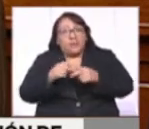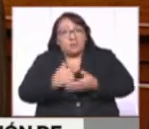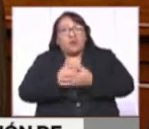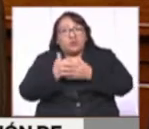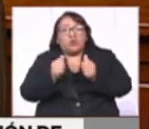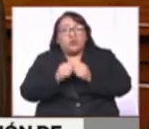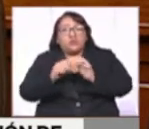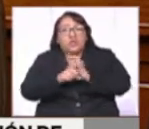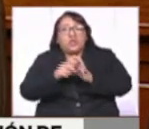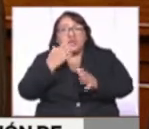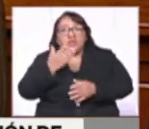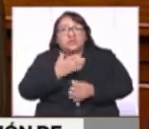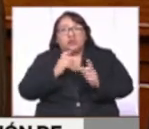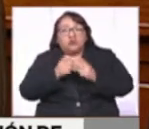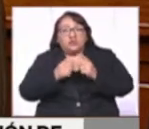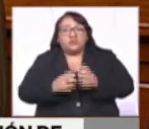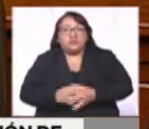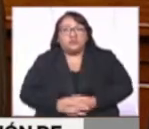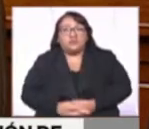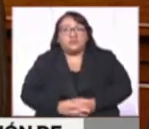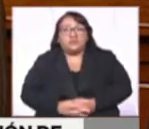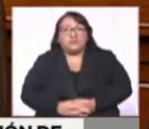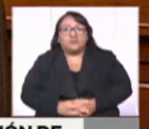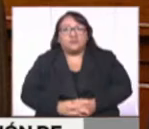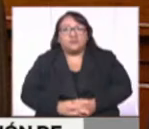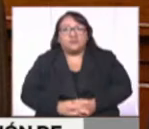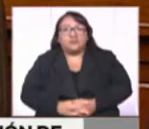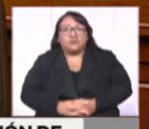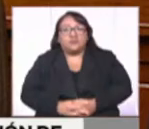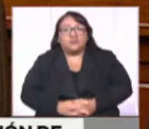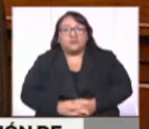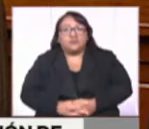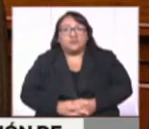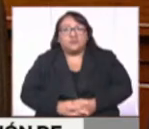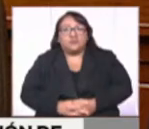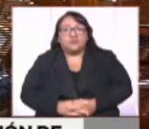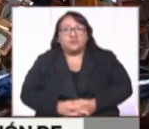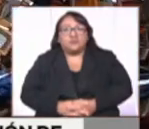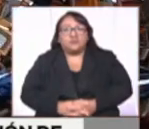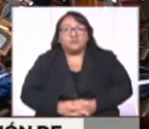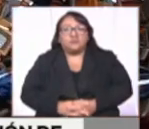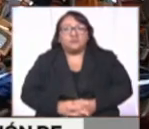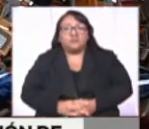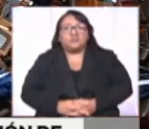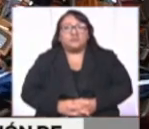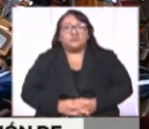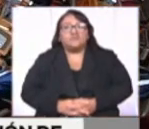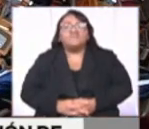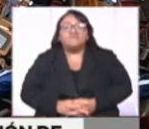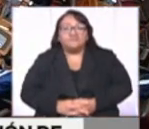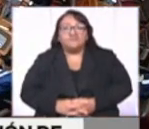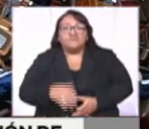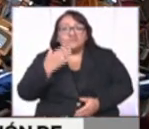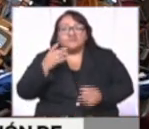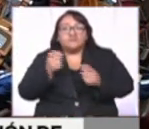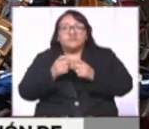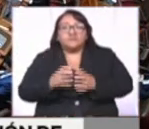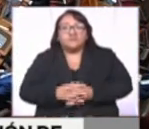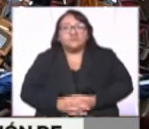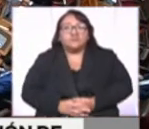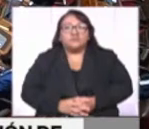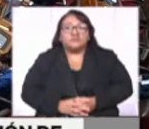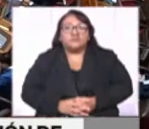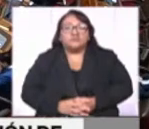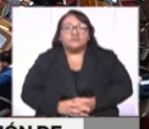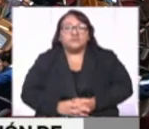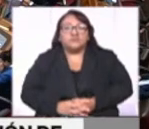con esta ley. Gracias, colegas congresistas. Su voto a favor. Gracias, muchas gracias. Muchas gracias, congresista. Tiene el uso de la palabra el congresista